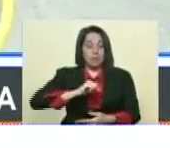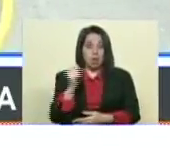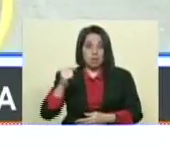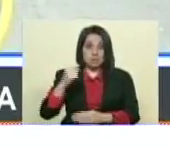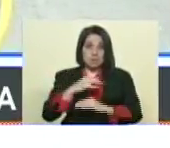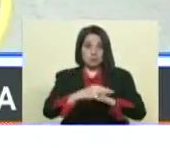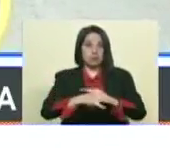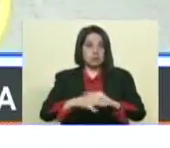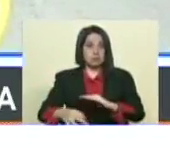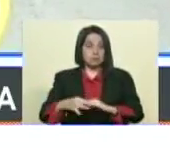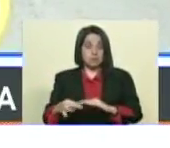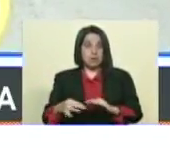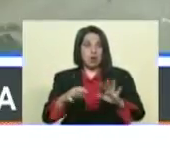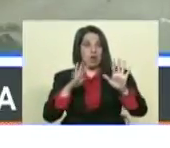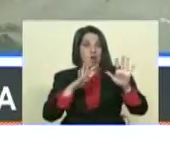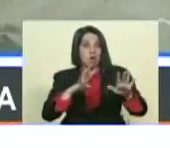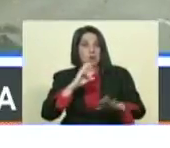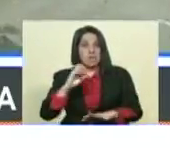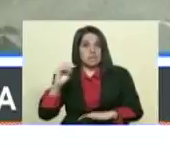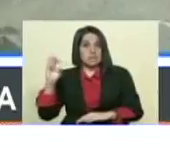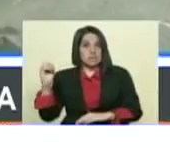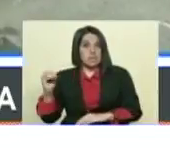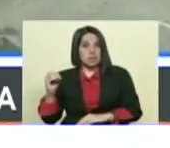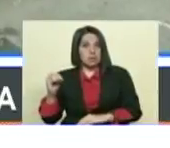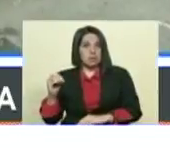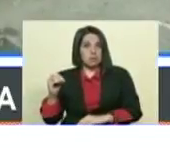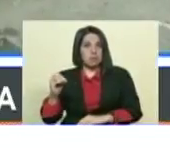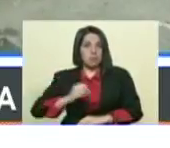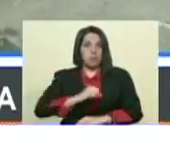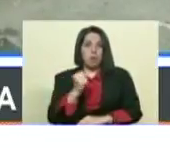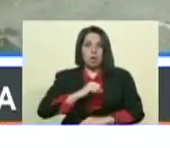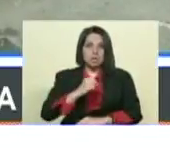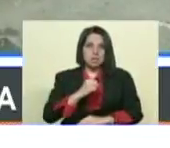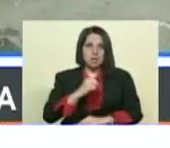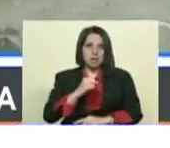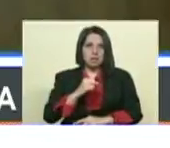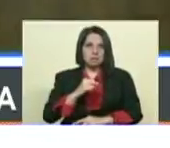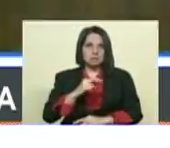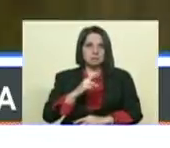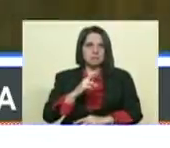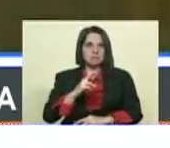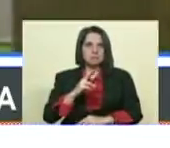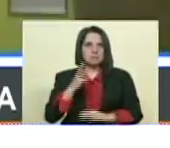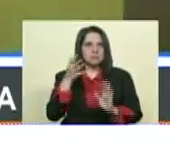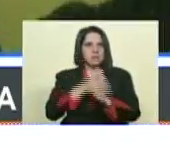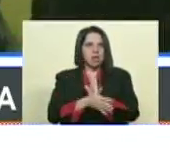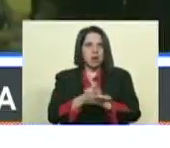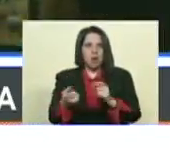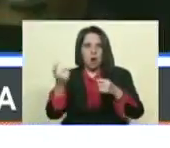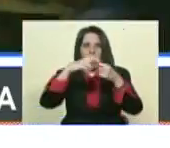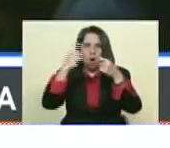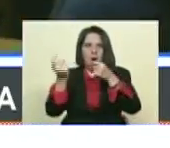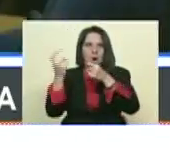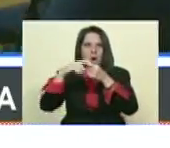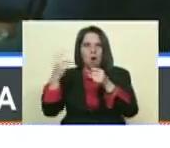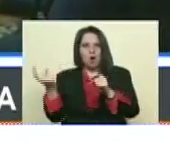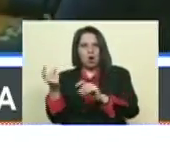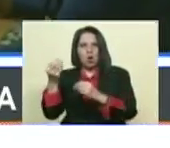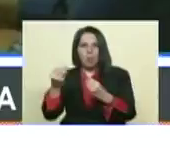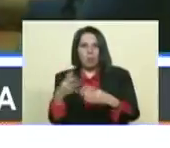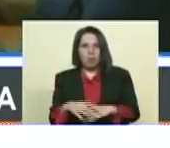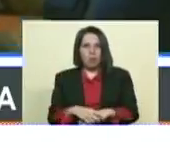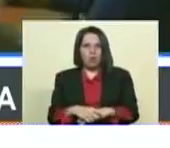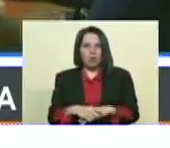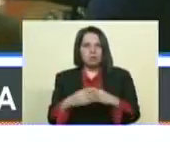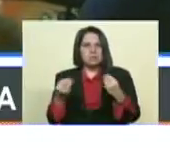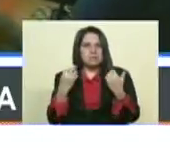apenas 900 funcionarios de la policía regional. Todos ellos los hemos ido sumando en un solo cuerpo de seguridad